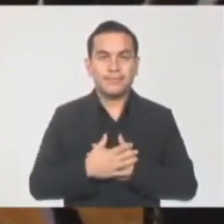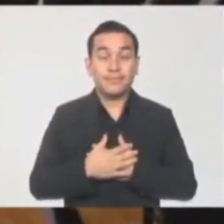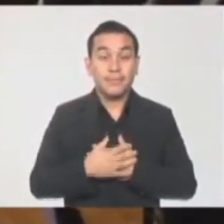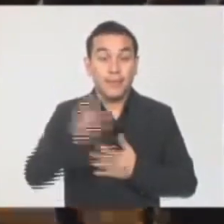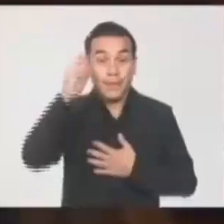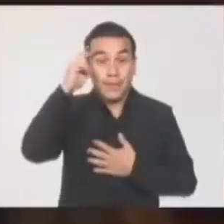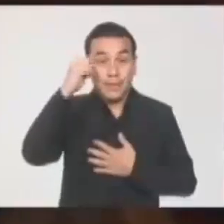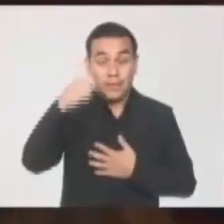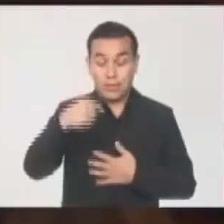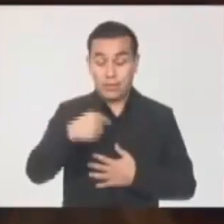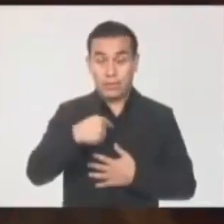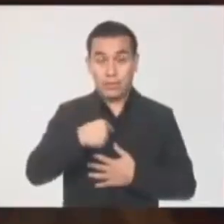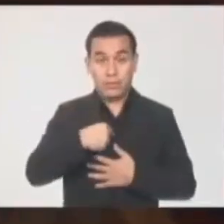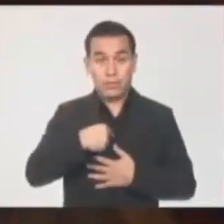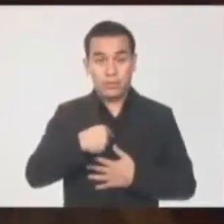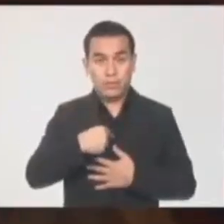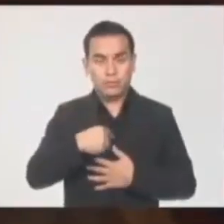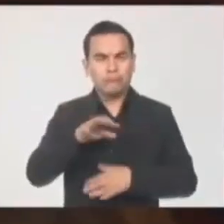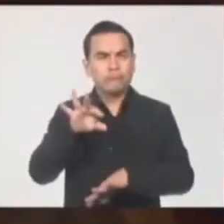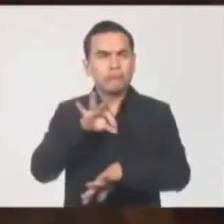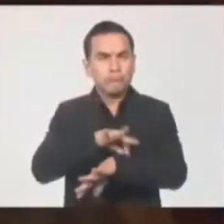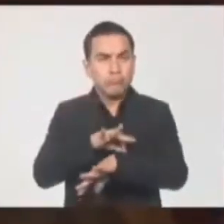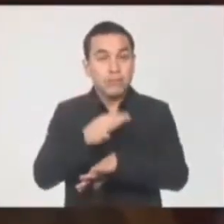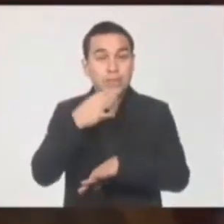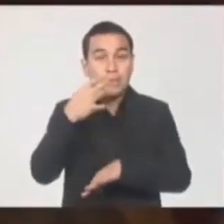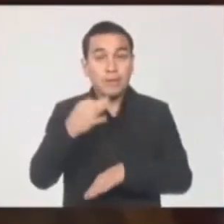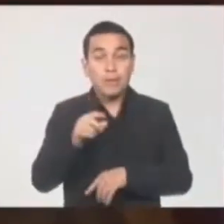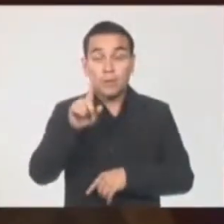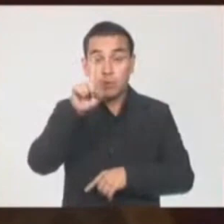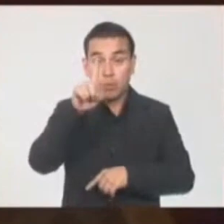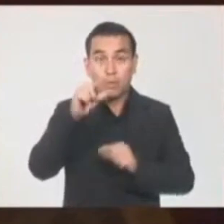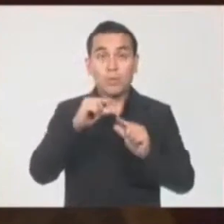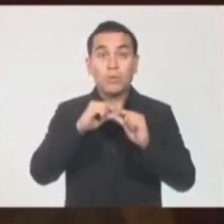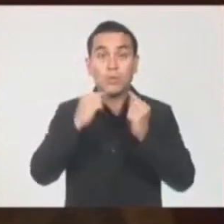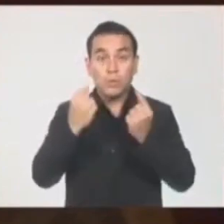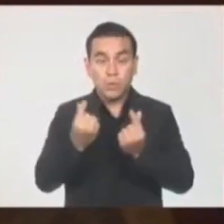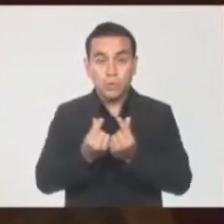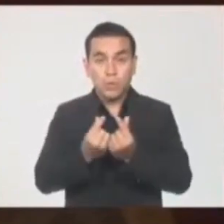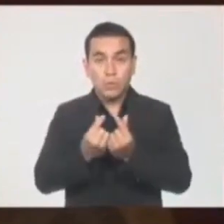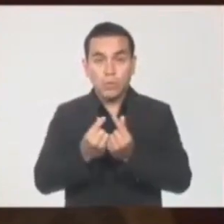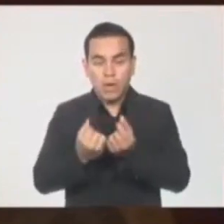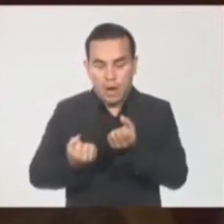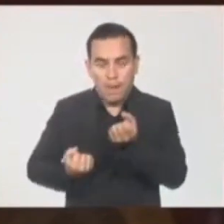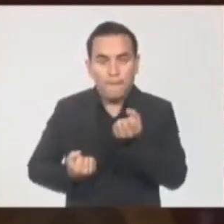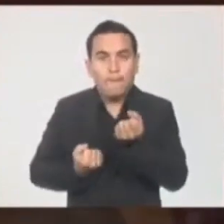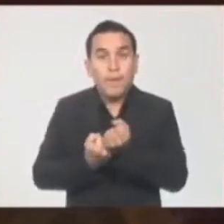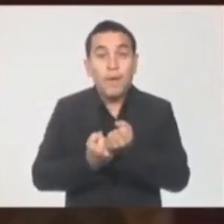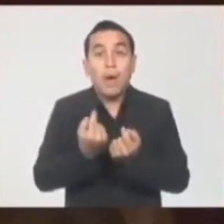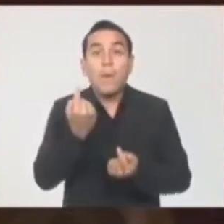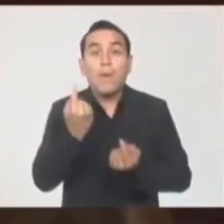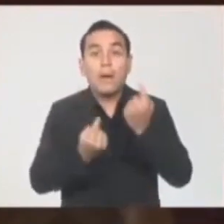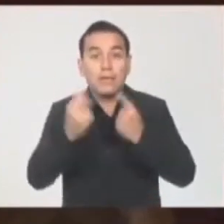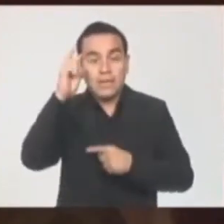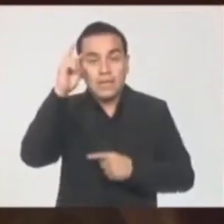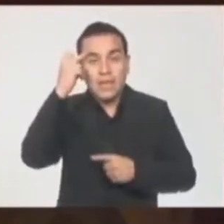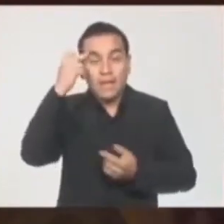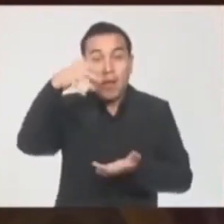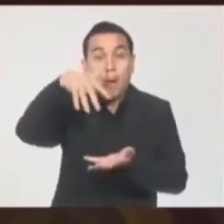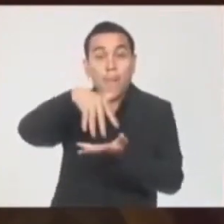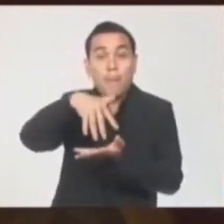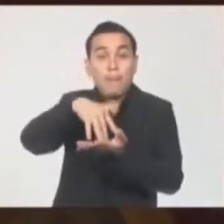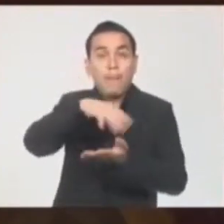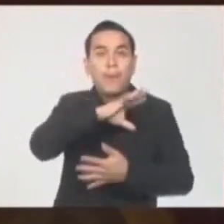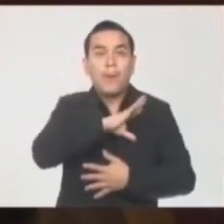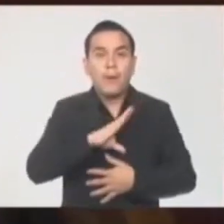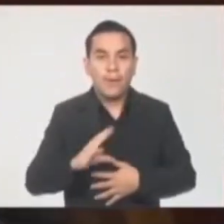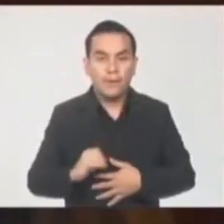Este gobernante que ustedes ven acá sí tiene un grupo de poder detrás de él, pero ese grupo de poder se llama Pueblo